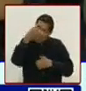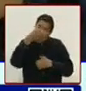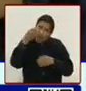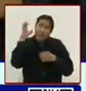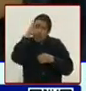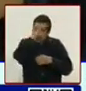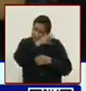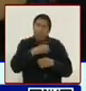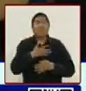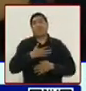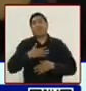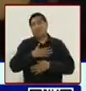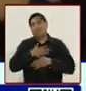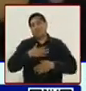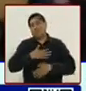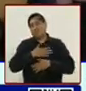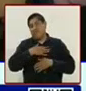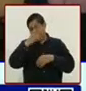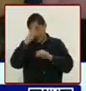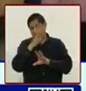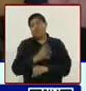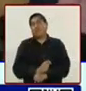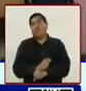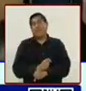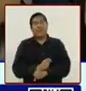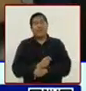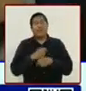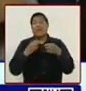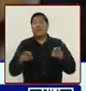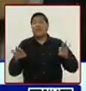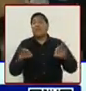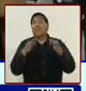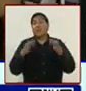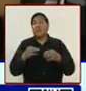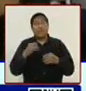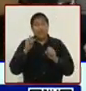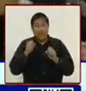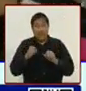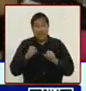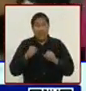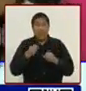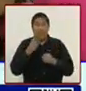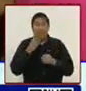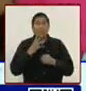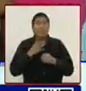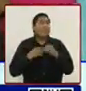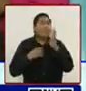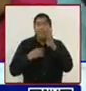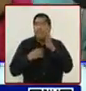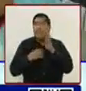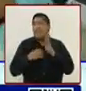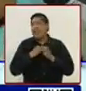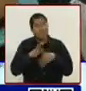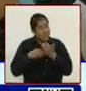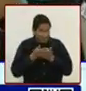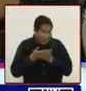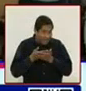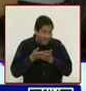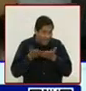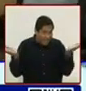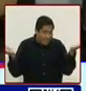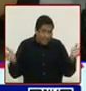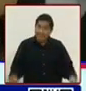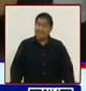Entonces, vamos a disfrutar del api, que es tradicional también, para la fiesta de la lacita, así que nos vas a hacer antojar y hay encargos acá de todo el canal.